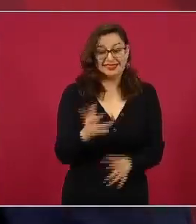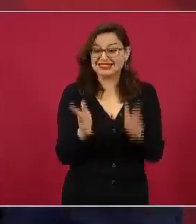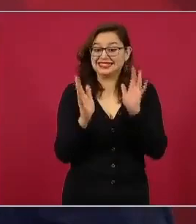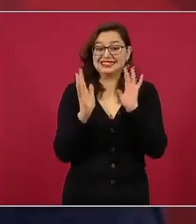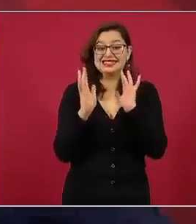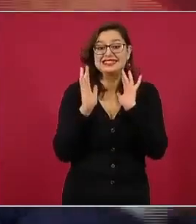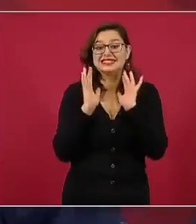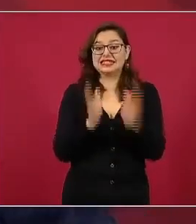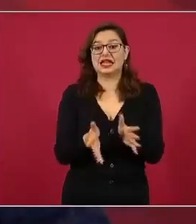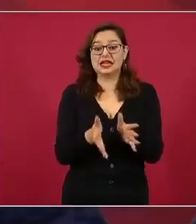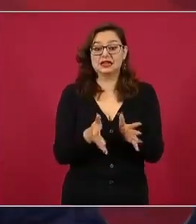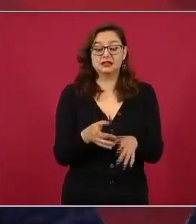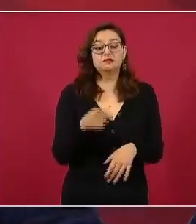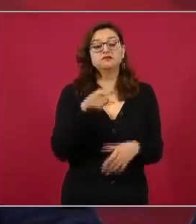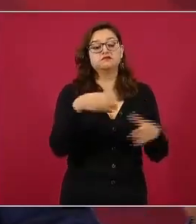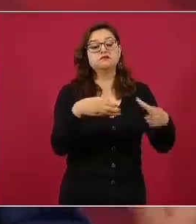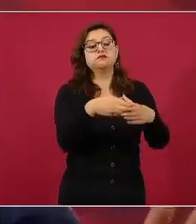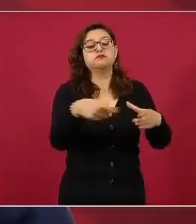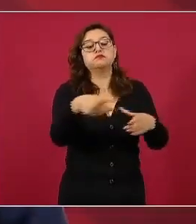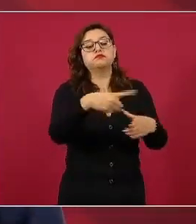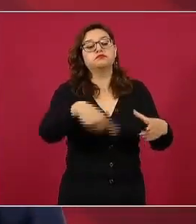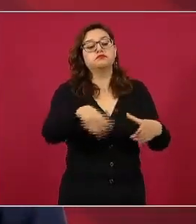Esos creen todo.